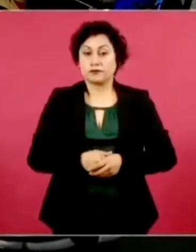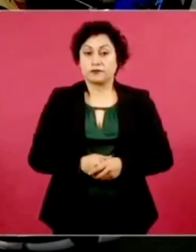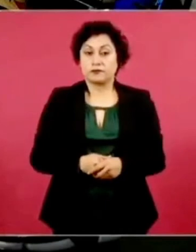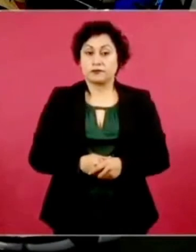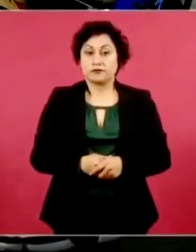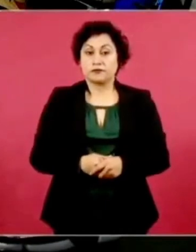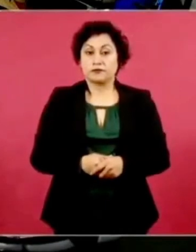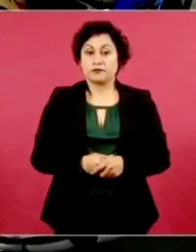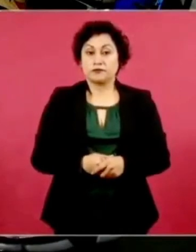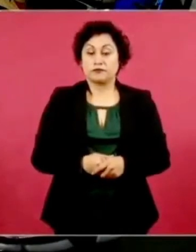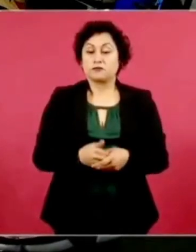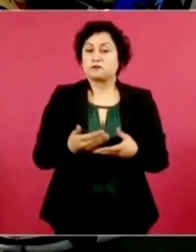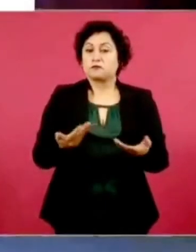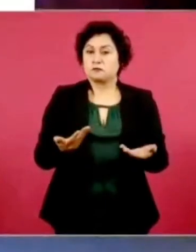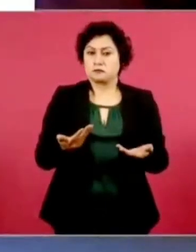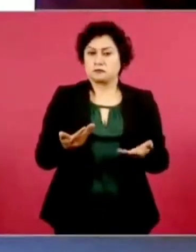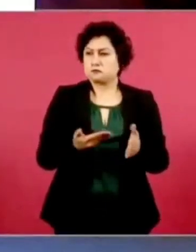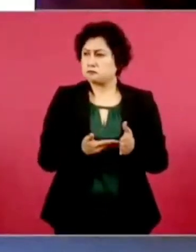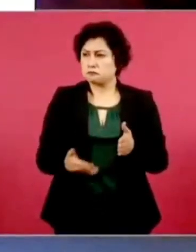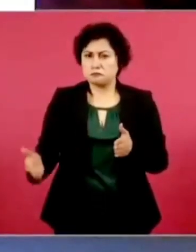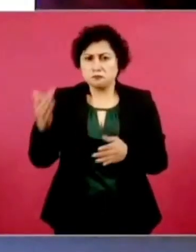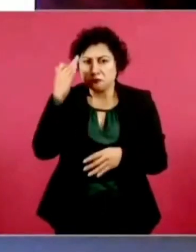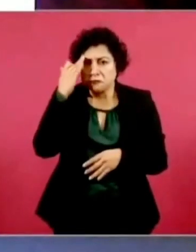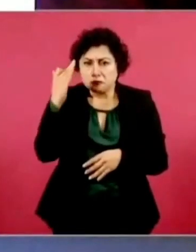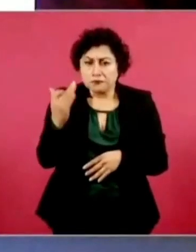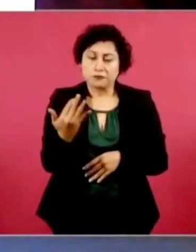que son 50 días, ¿no?